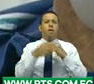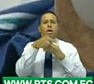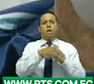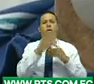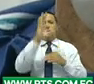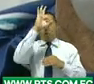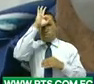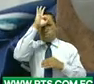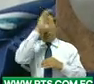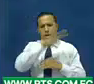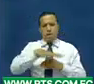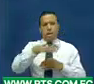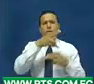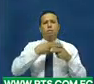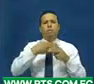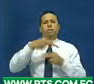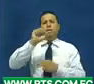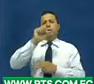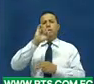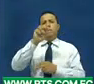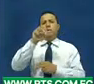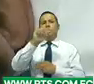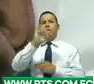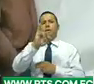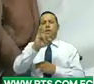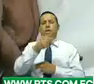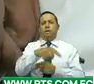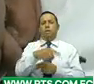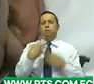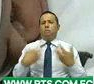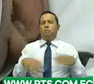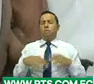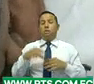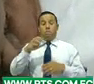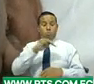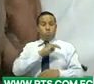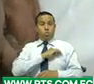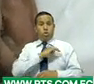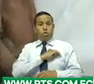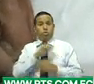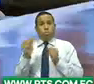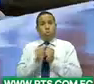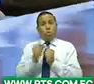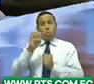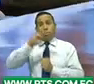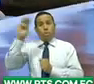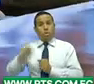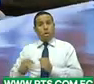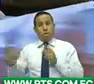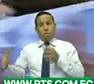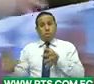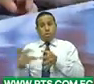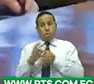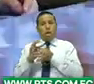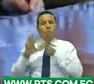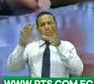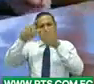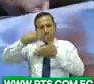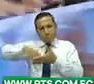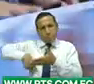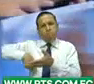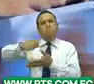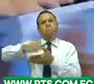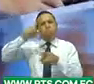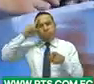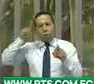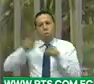Antes de que las cosas se compliquen aún más, Municipio de Guayaquil y Ministerio de Salud suscribieron un convenio con